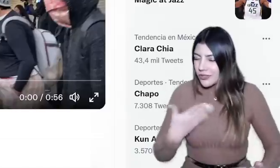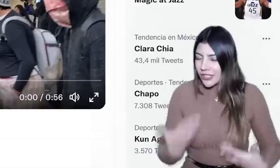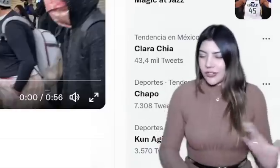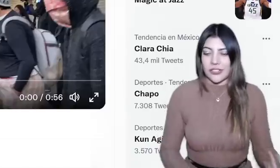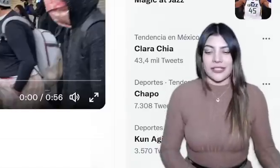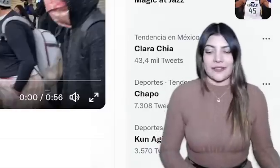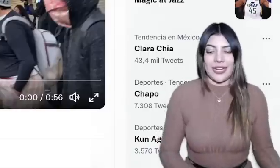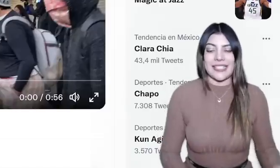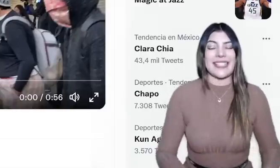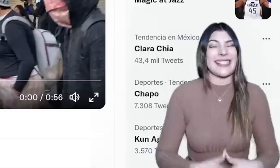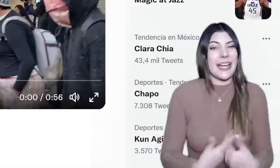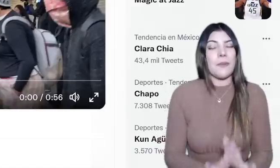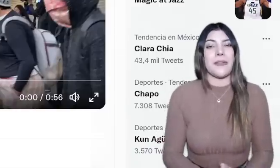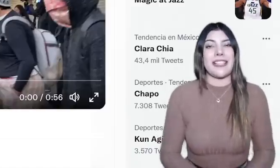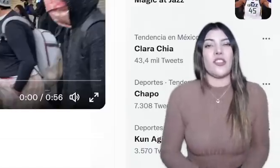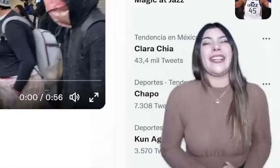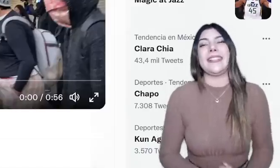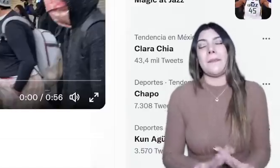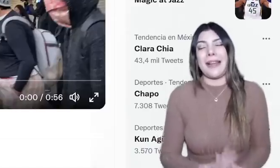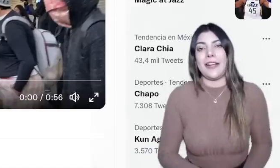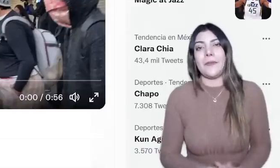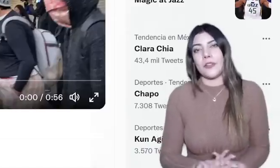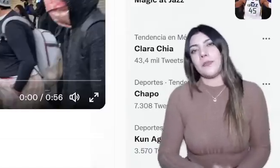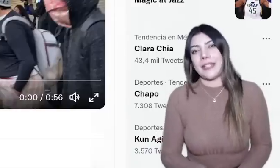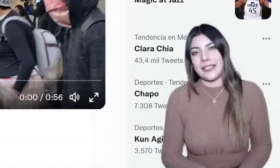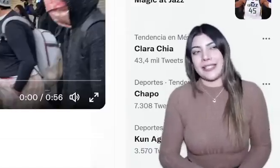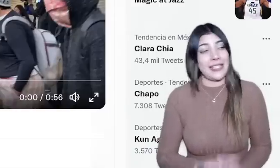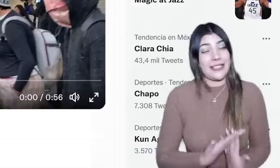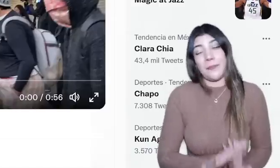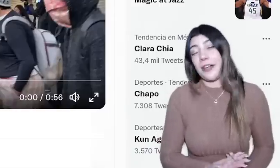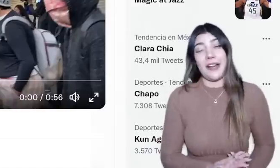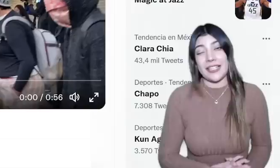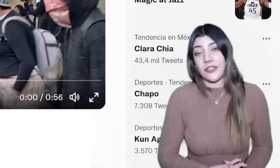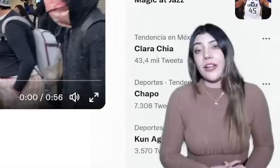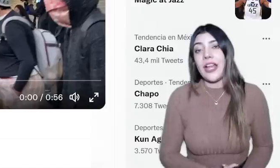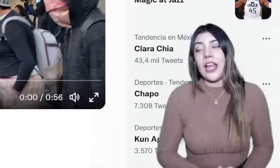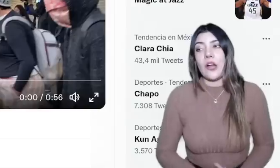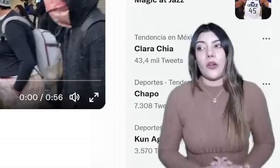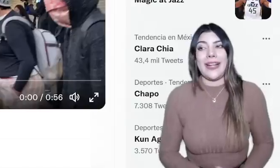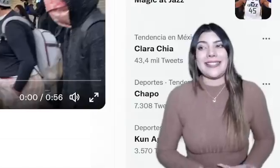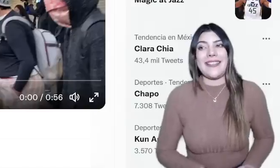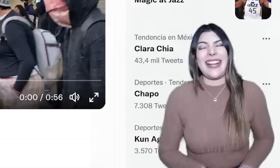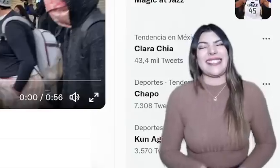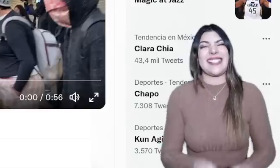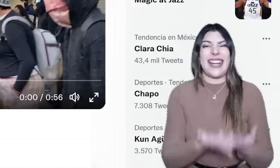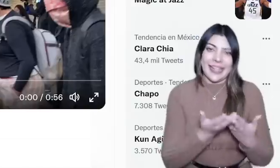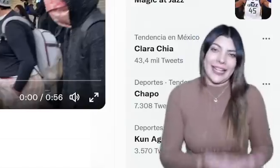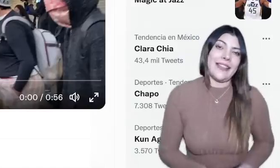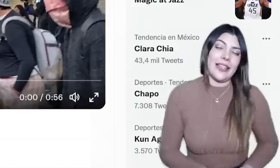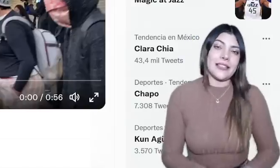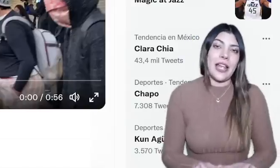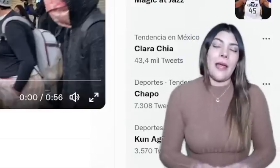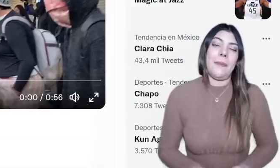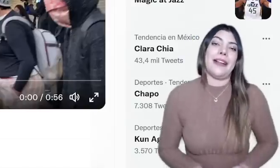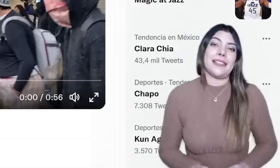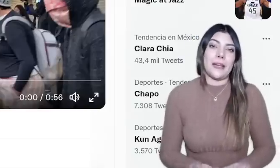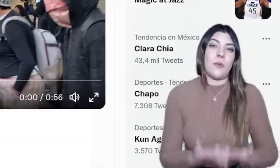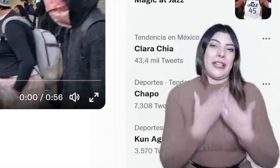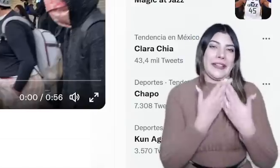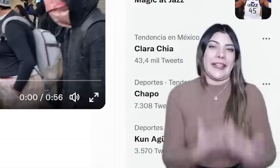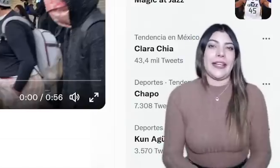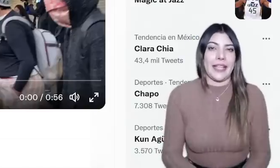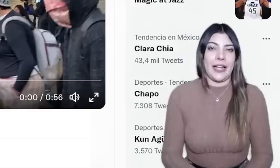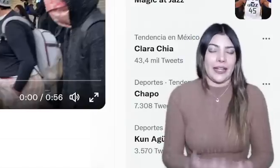Hay muchas cosas detrás que están aprovechando gente mala como los priistas, que siempre lo han hecho, colgarse de las tragedias para